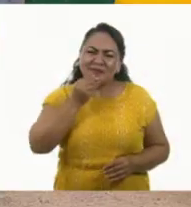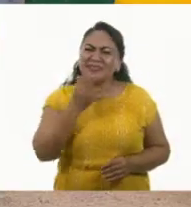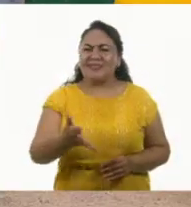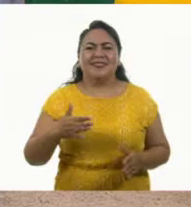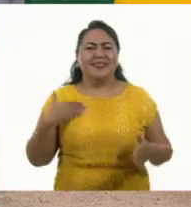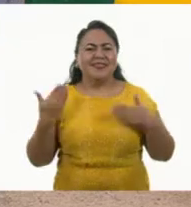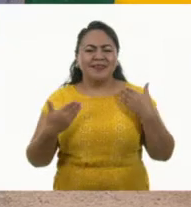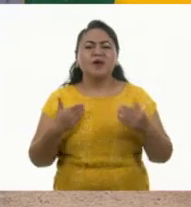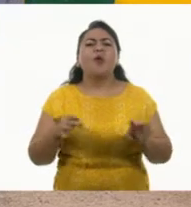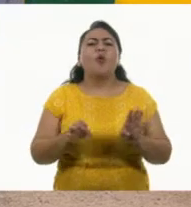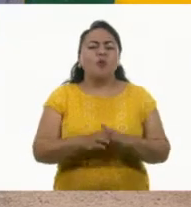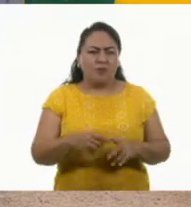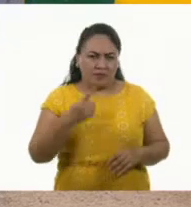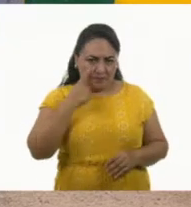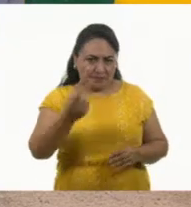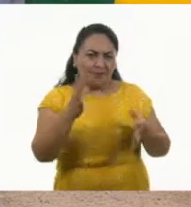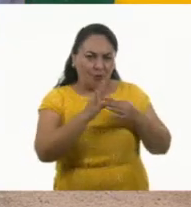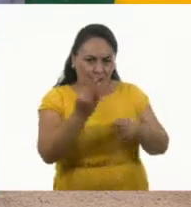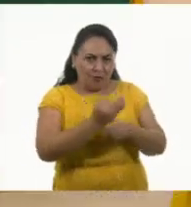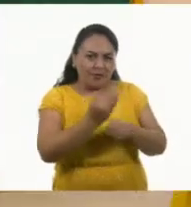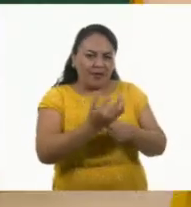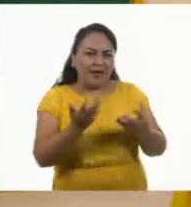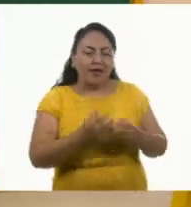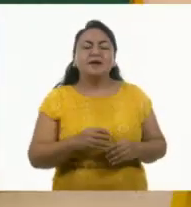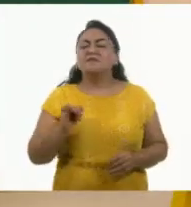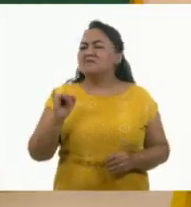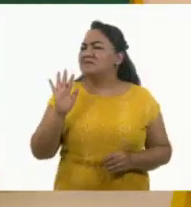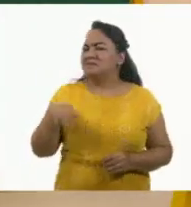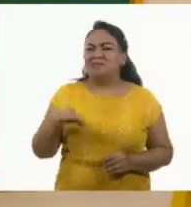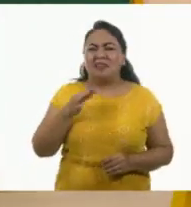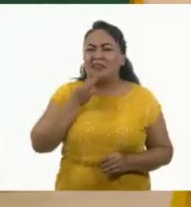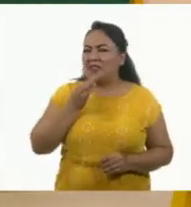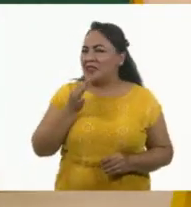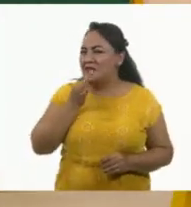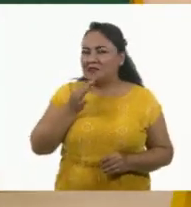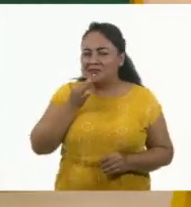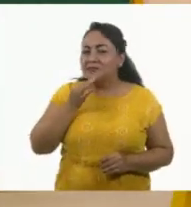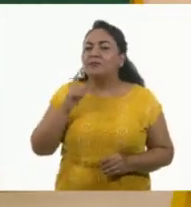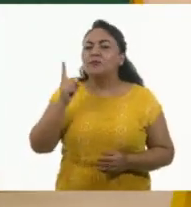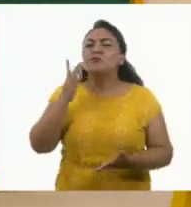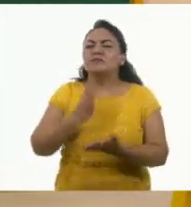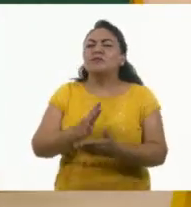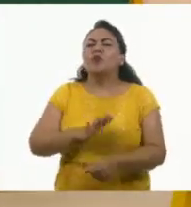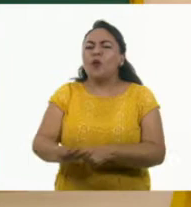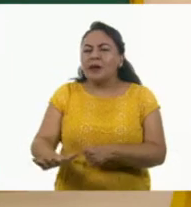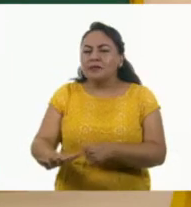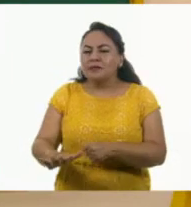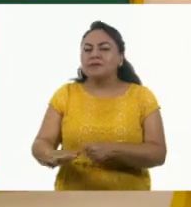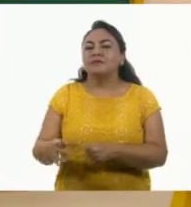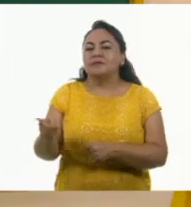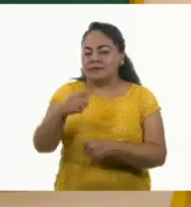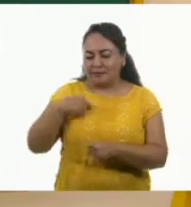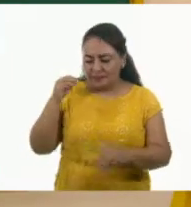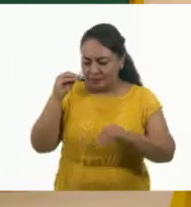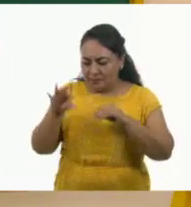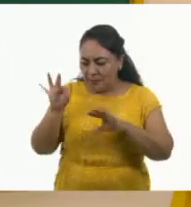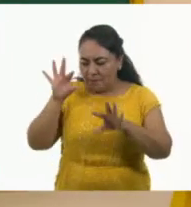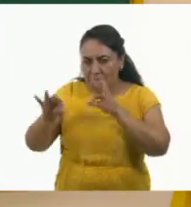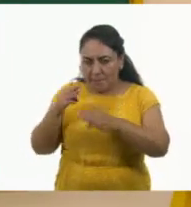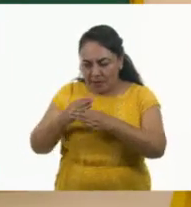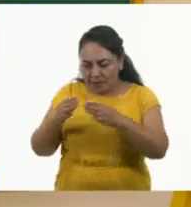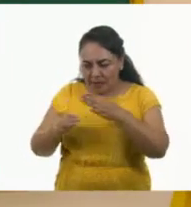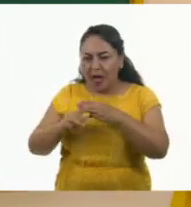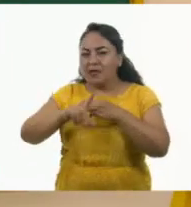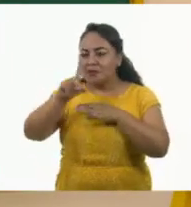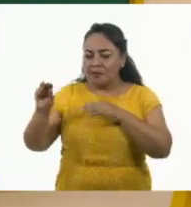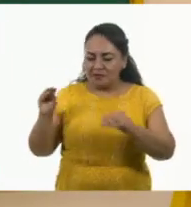Lili, ¿qué te parece si les cuentas lo que hicimos? Muy sencillo, Adriana. Lo único que hicimos fue acomodar y seleccionar los materiales